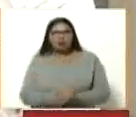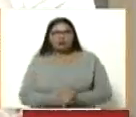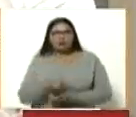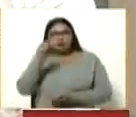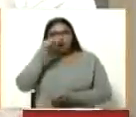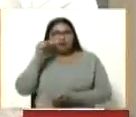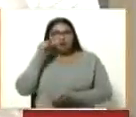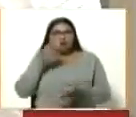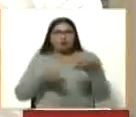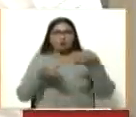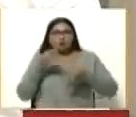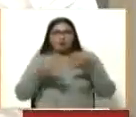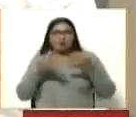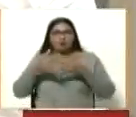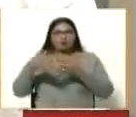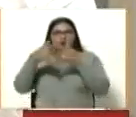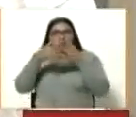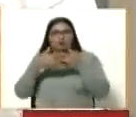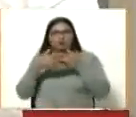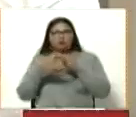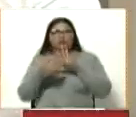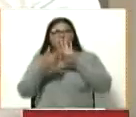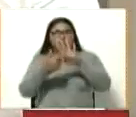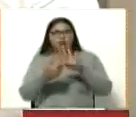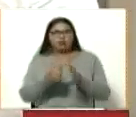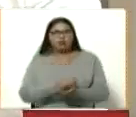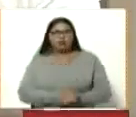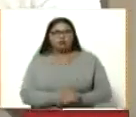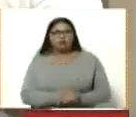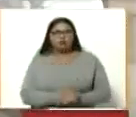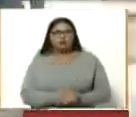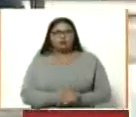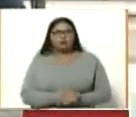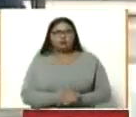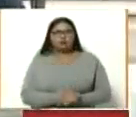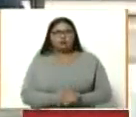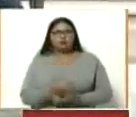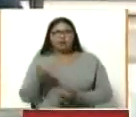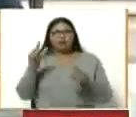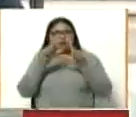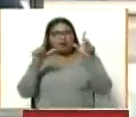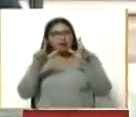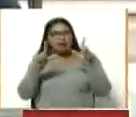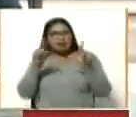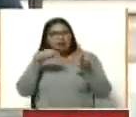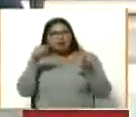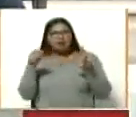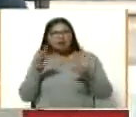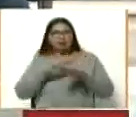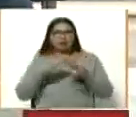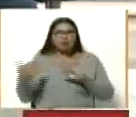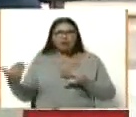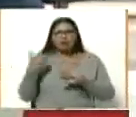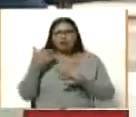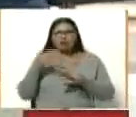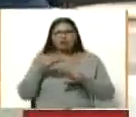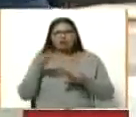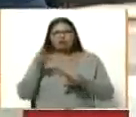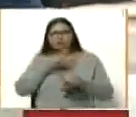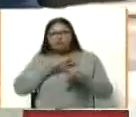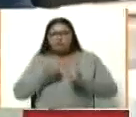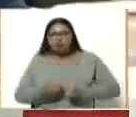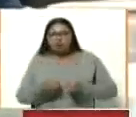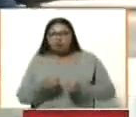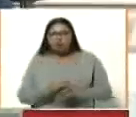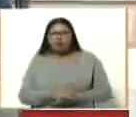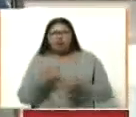un juzgado en los Estados Unidos, presentado allí. Hay imágenes por ahí. A todos los venezolanos, porque Venezuela ha sido atacada brutalmente por los Estados Unidos y él está